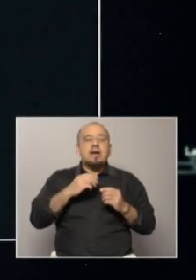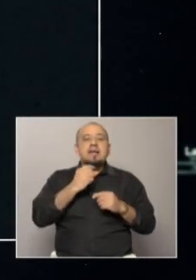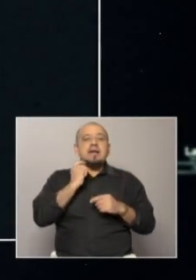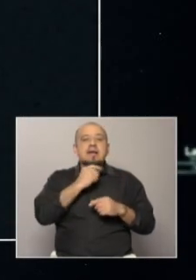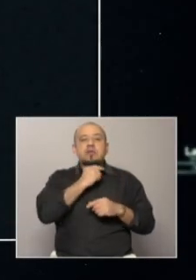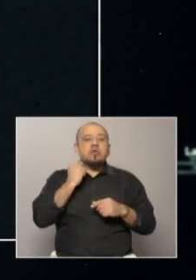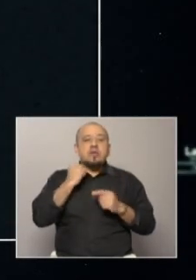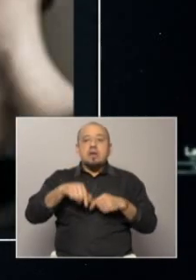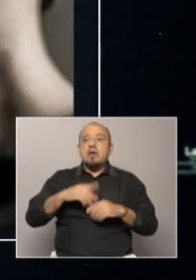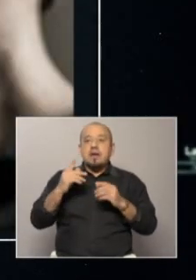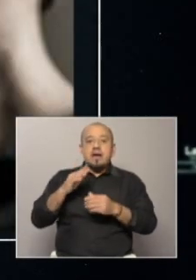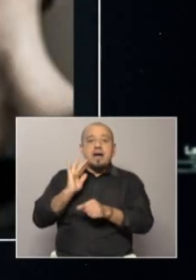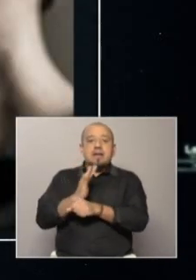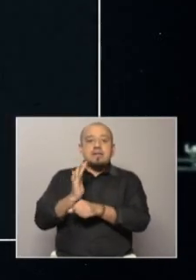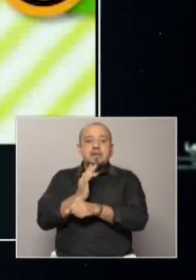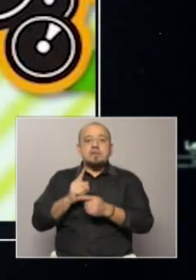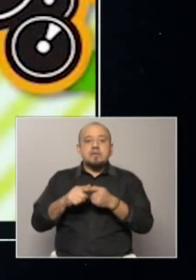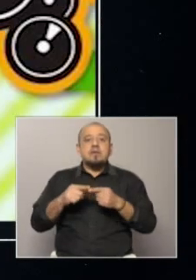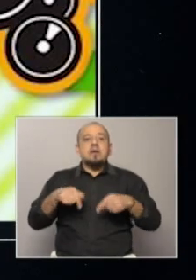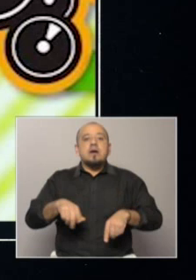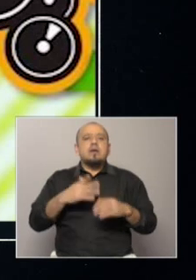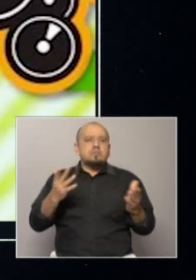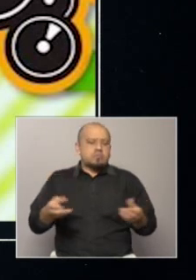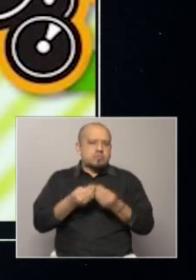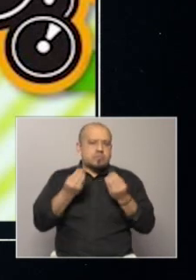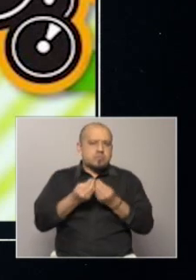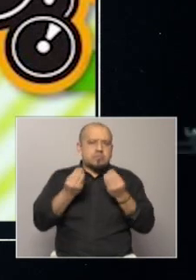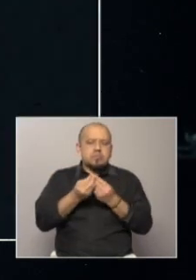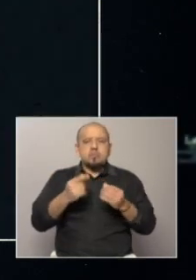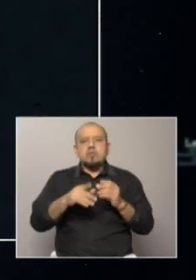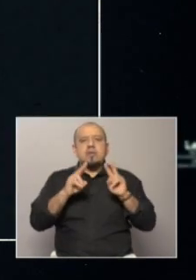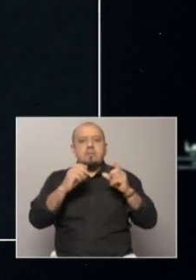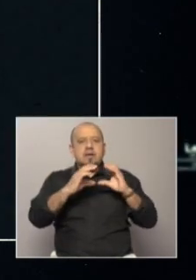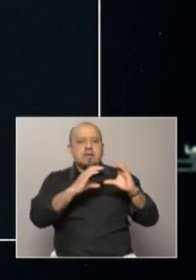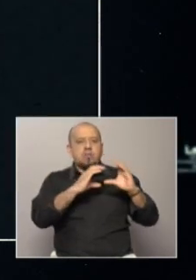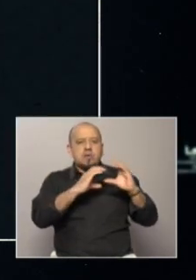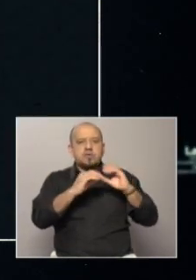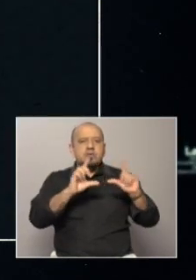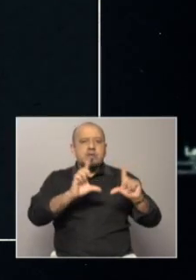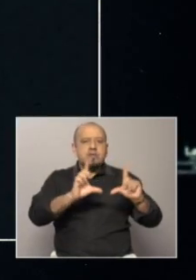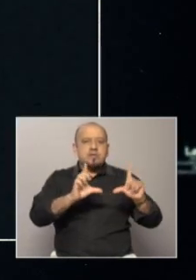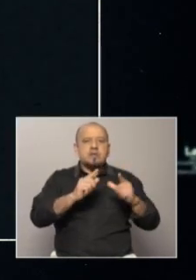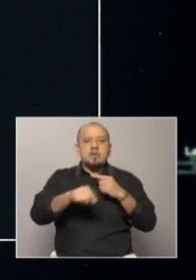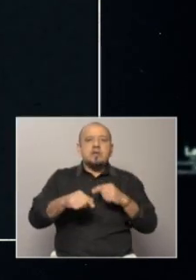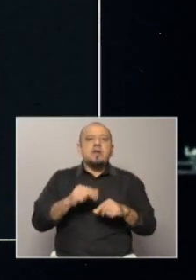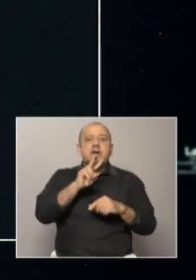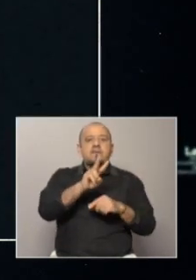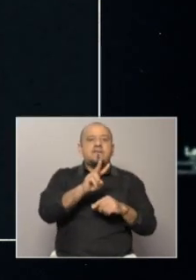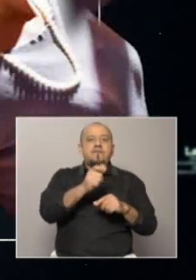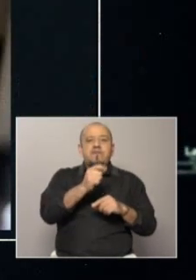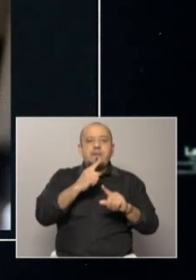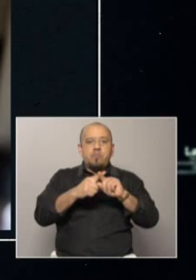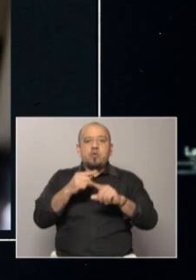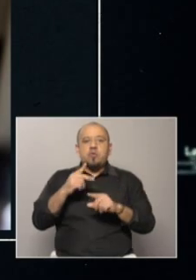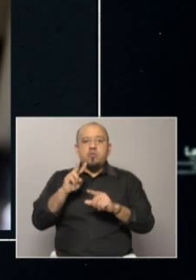la Escuela de Acción Teatral Alambique. Ha participado en numerosos y variados programas televisivos como el exitoso Va por Vos, que se emitió